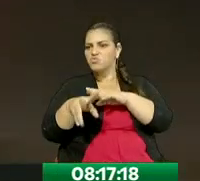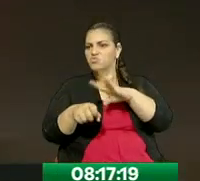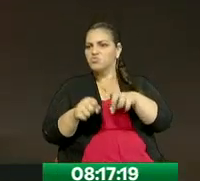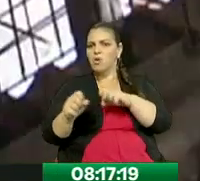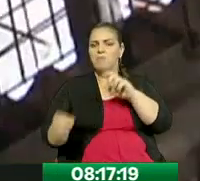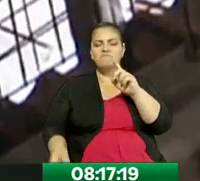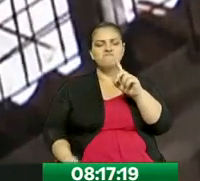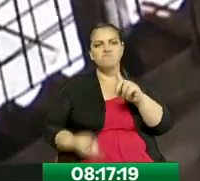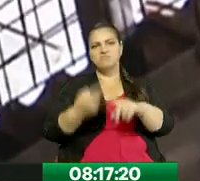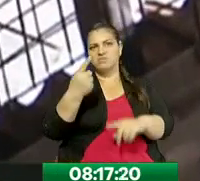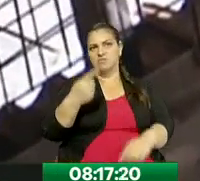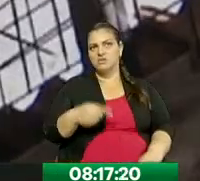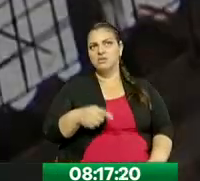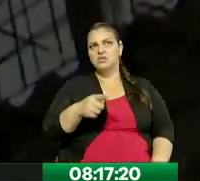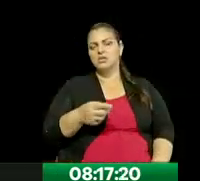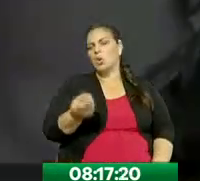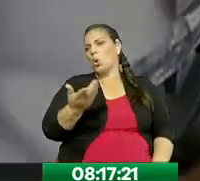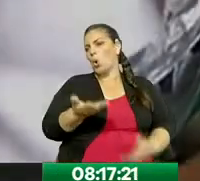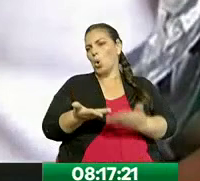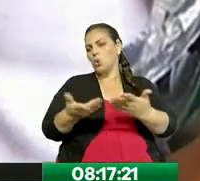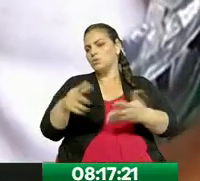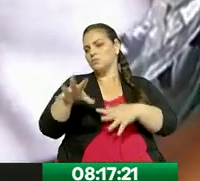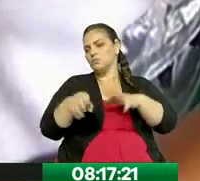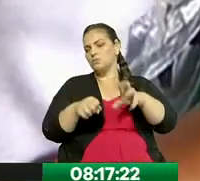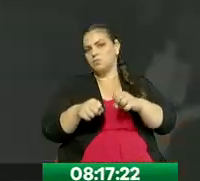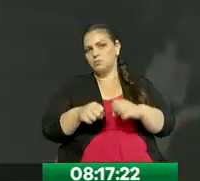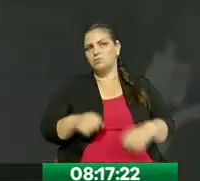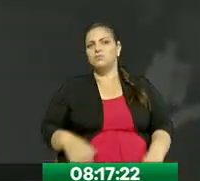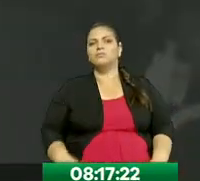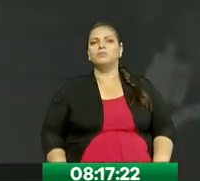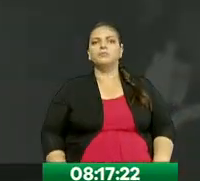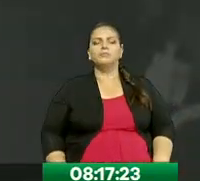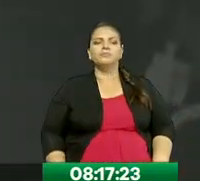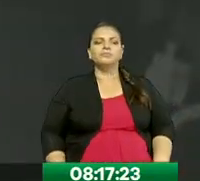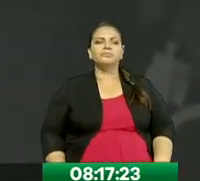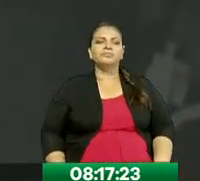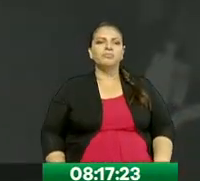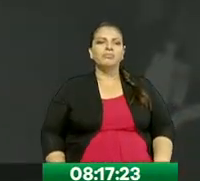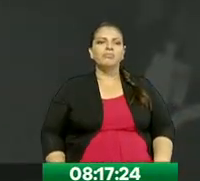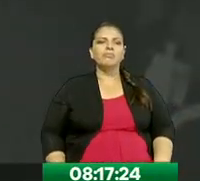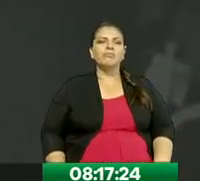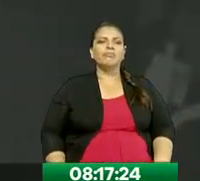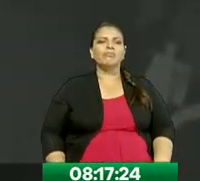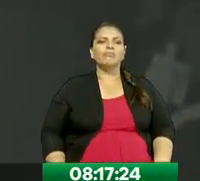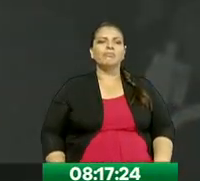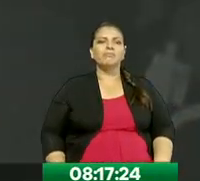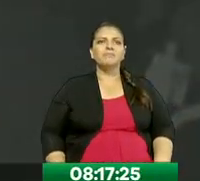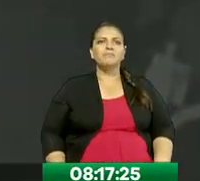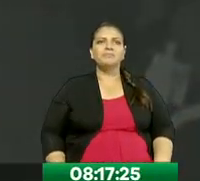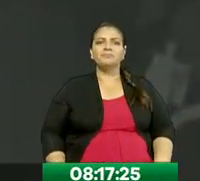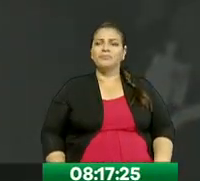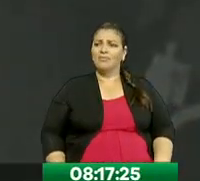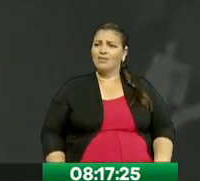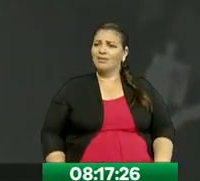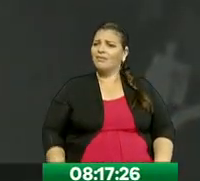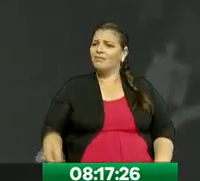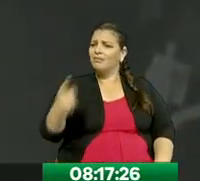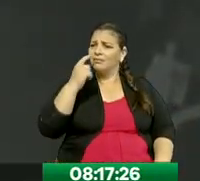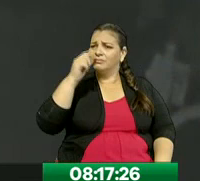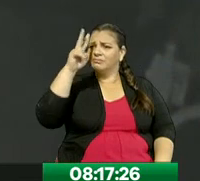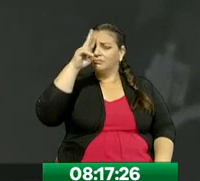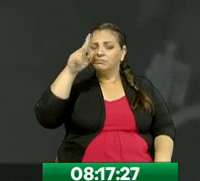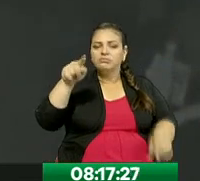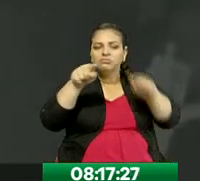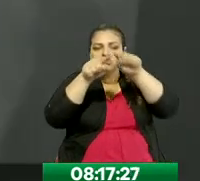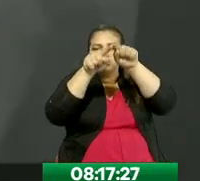hicieron todo, pero no llegaron a nada, no pusieron denuncia. Pero parece que son elásticos, porque un huequito así, por